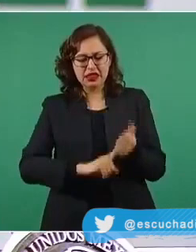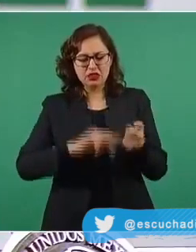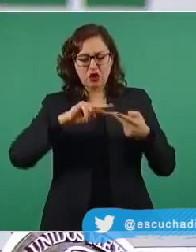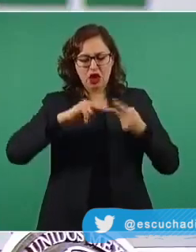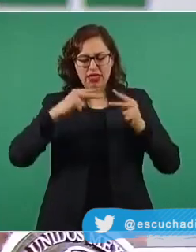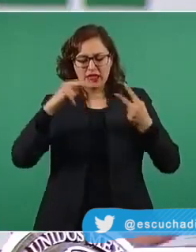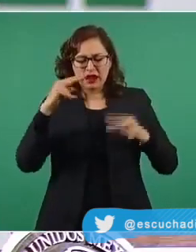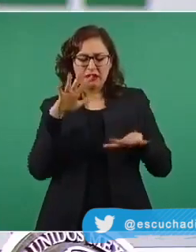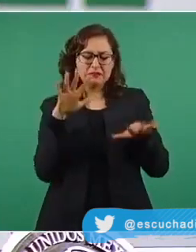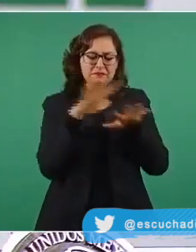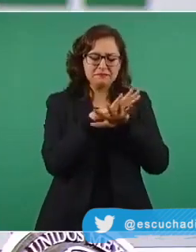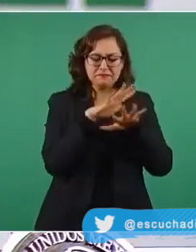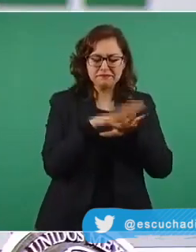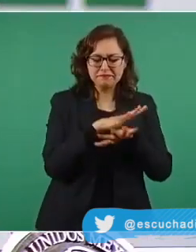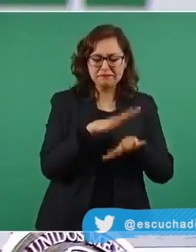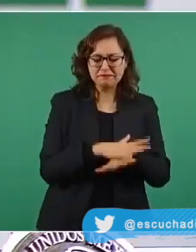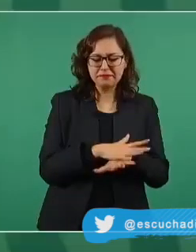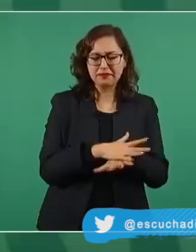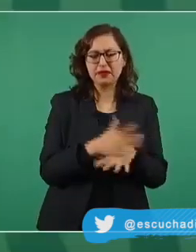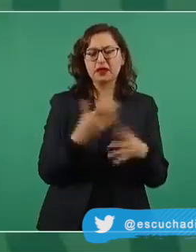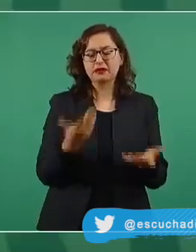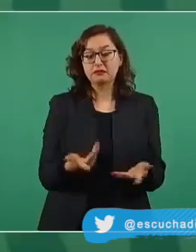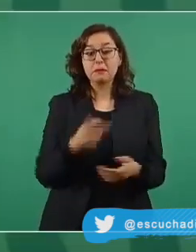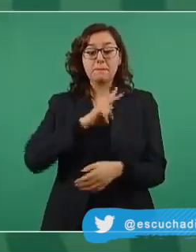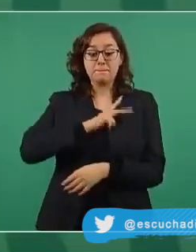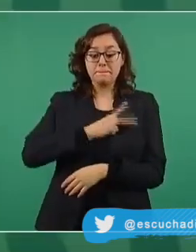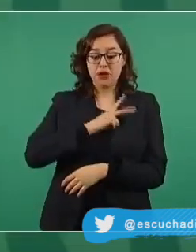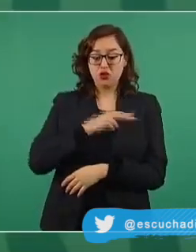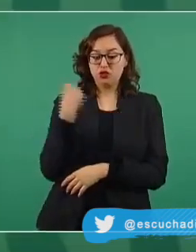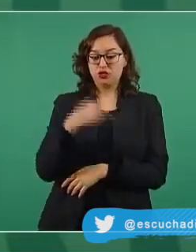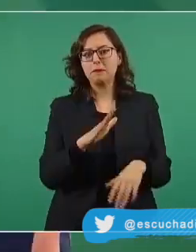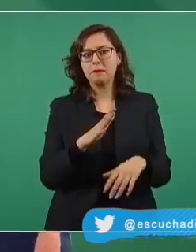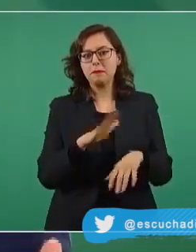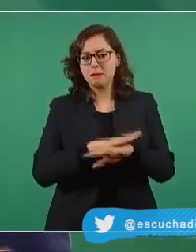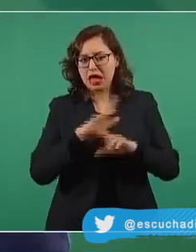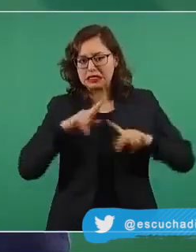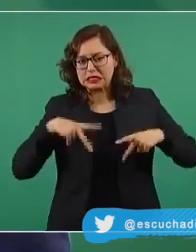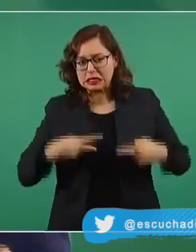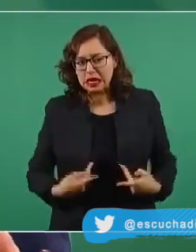nuevos casos de COVID-19 en todo el país, y a nivel nacional hay